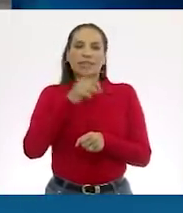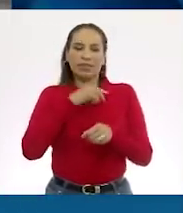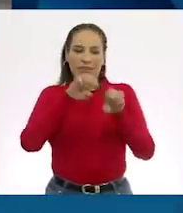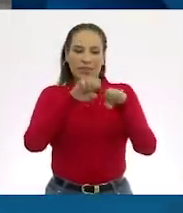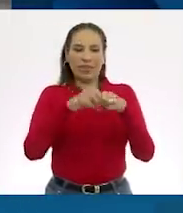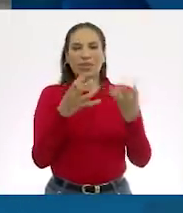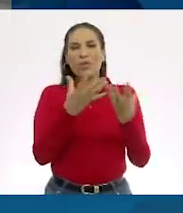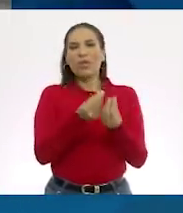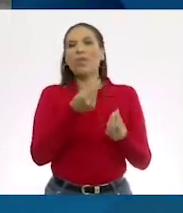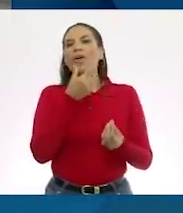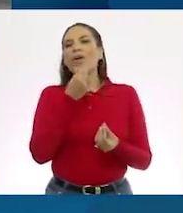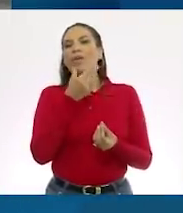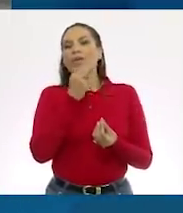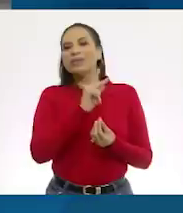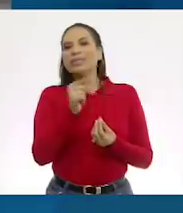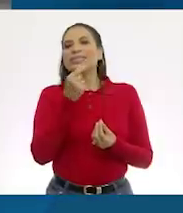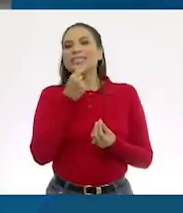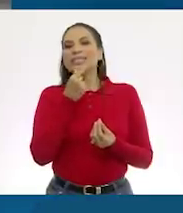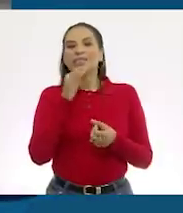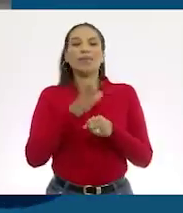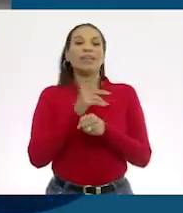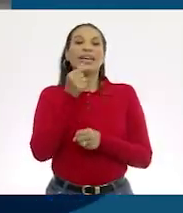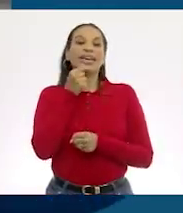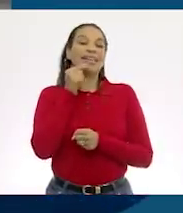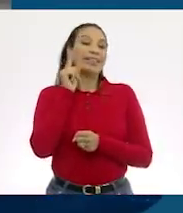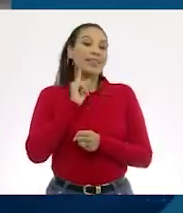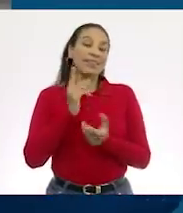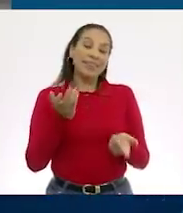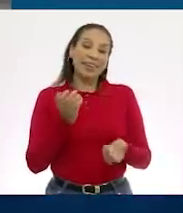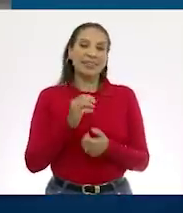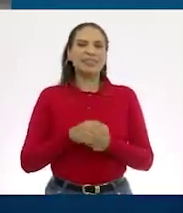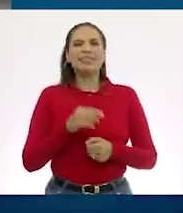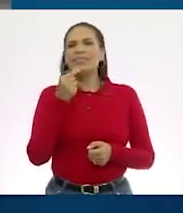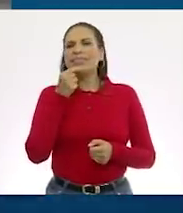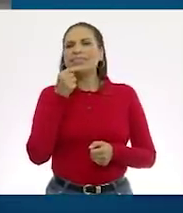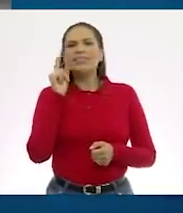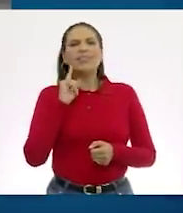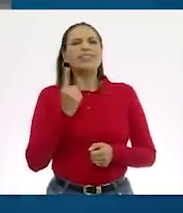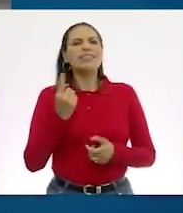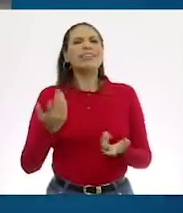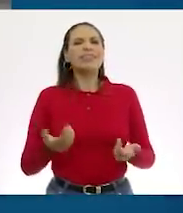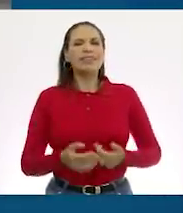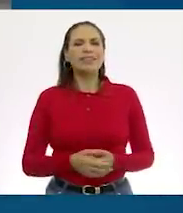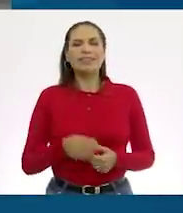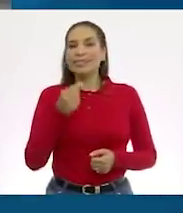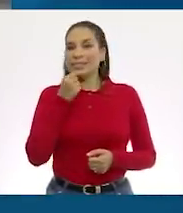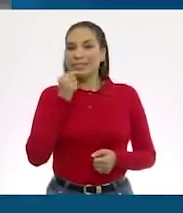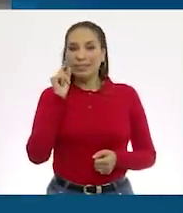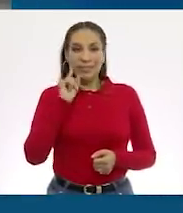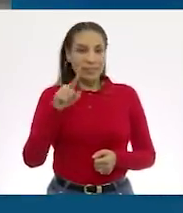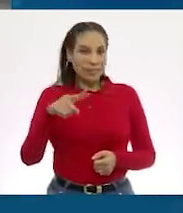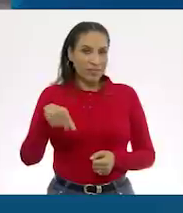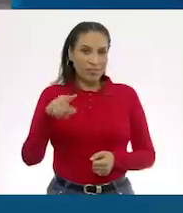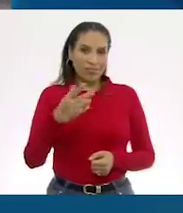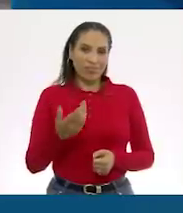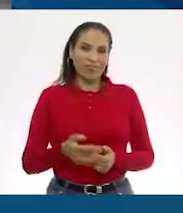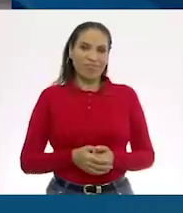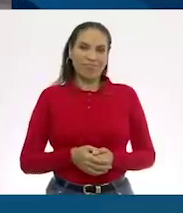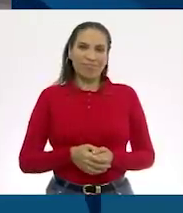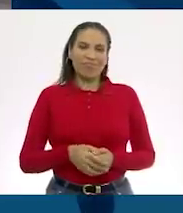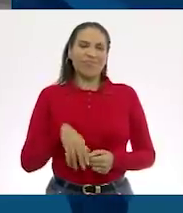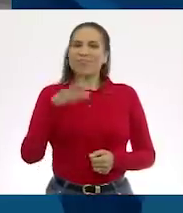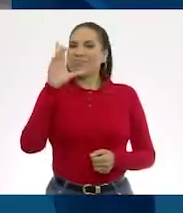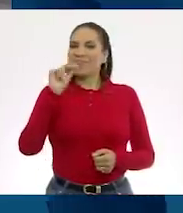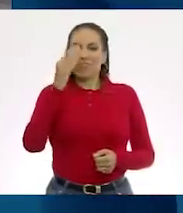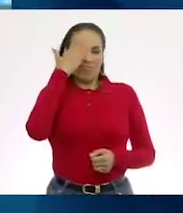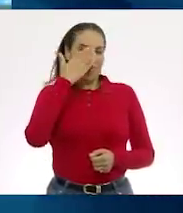con los niños. Porque las niñas... ¿Porque las niñas qué? Porque las niñas son malas para